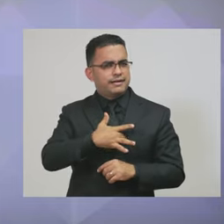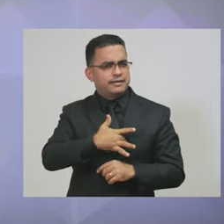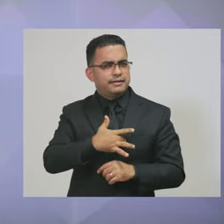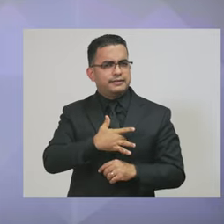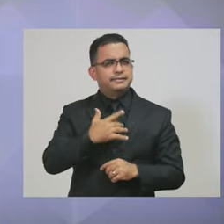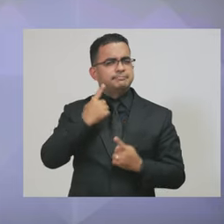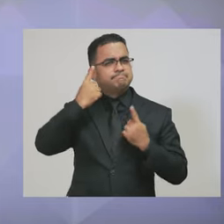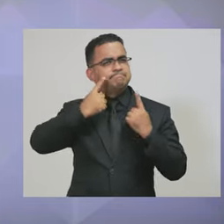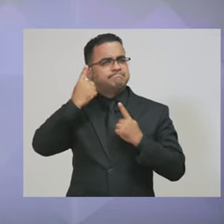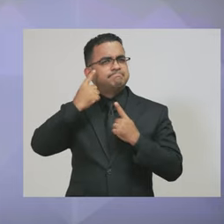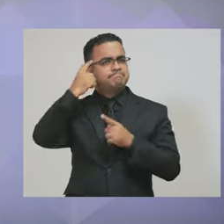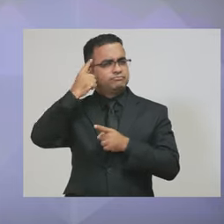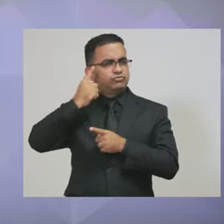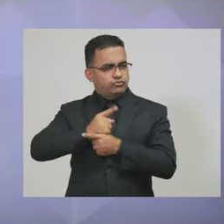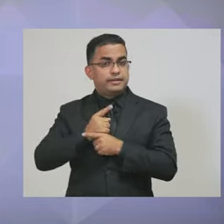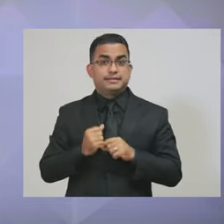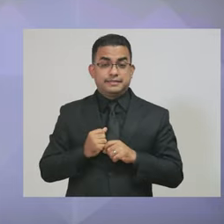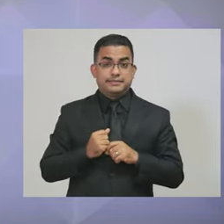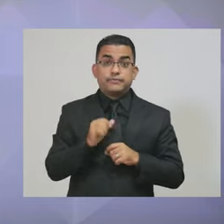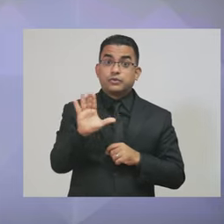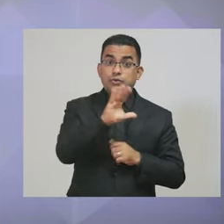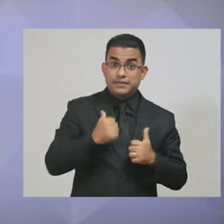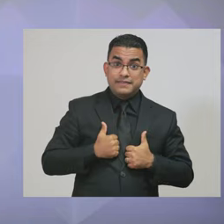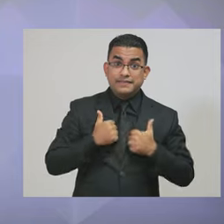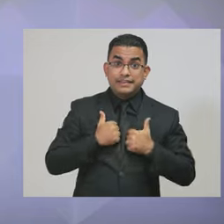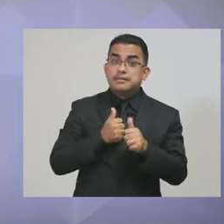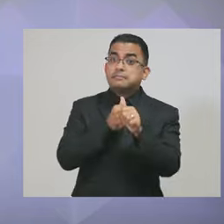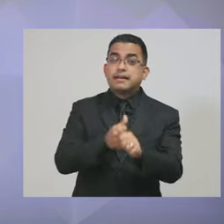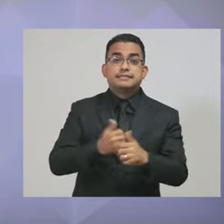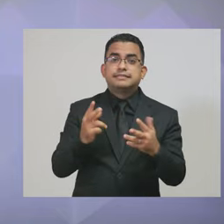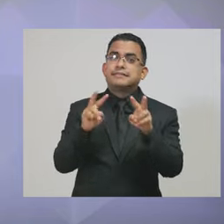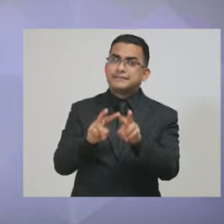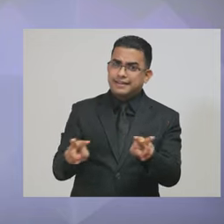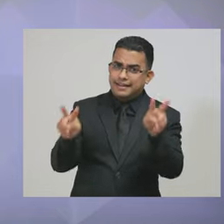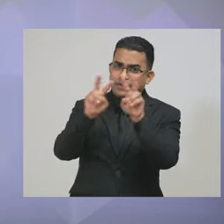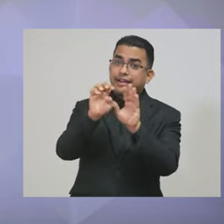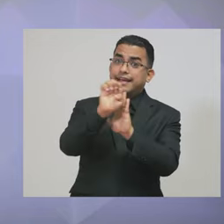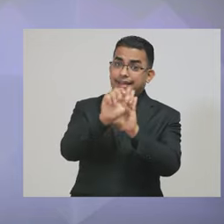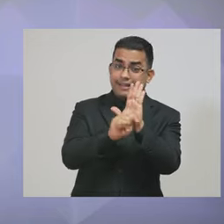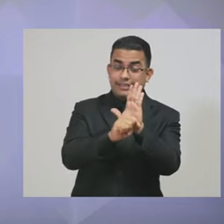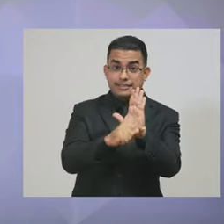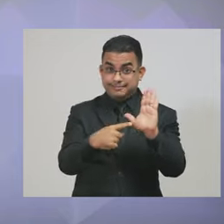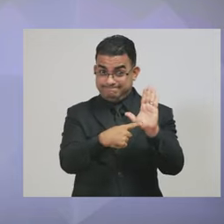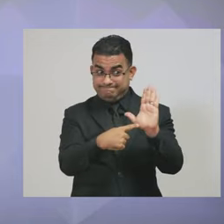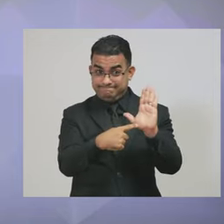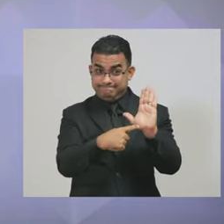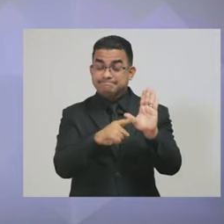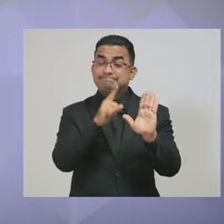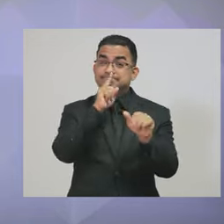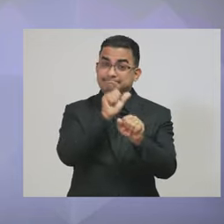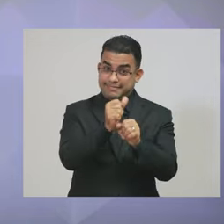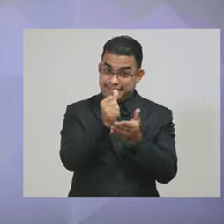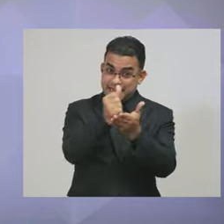traten de tomar decisiones desde el corazón y la conciencia traten de guiar sus vidas desde los valores